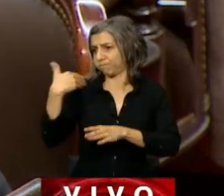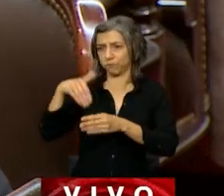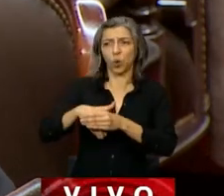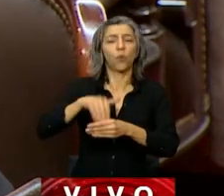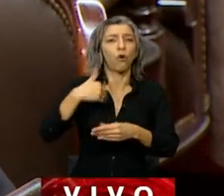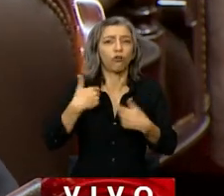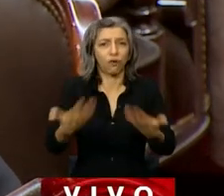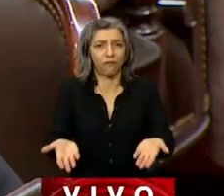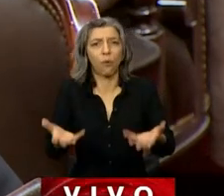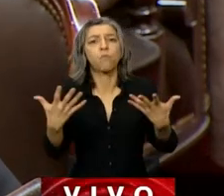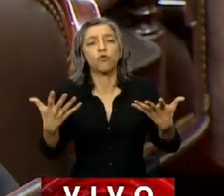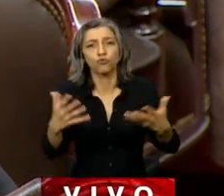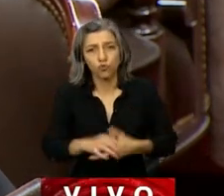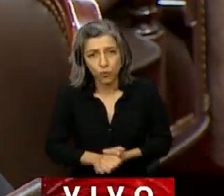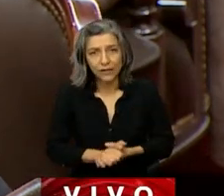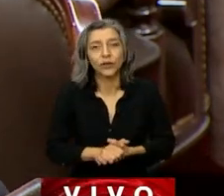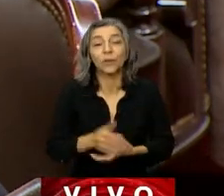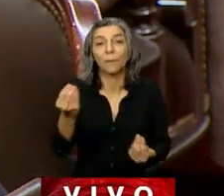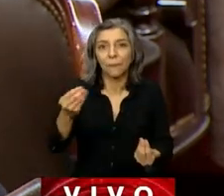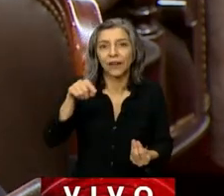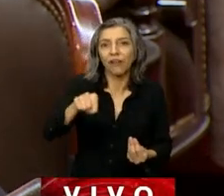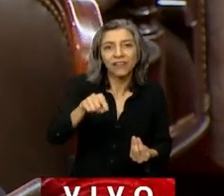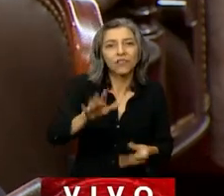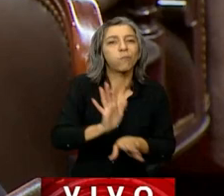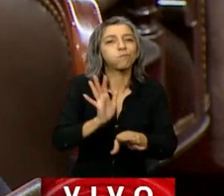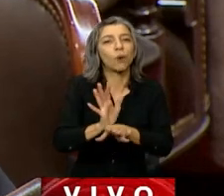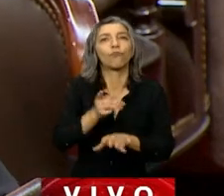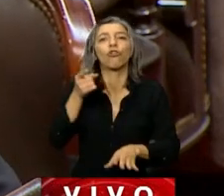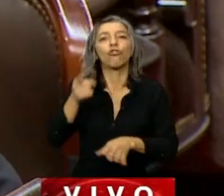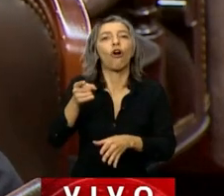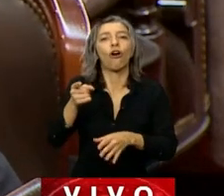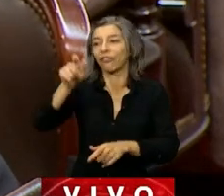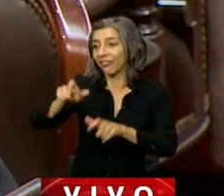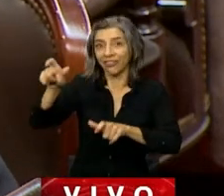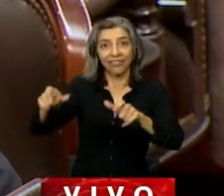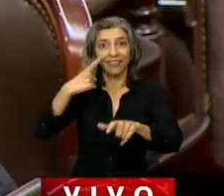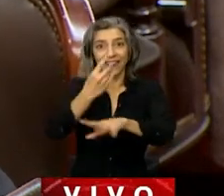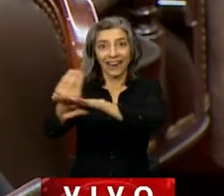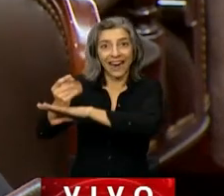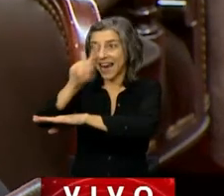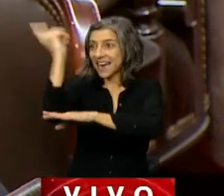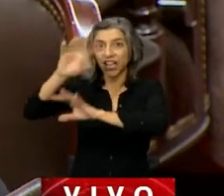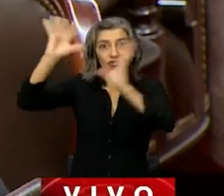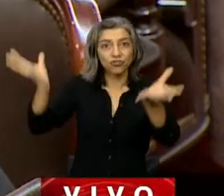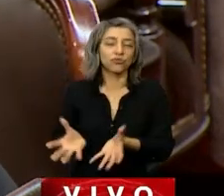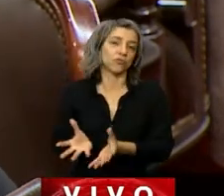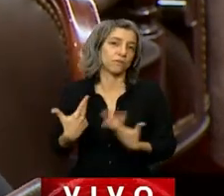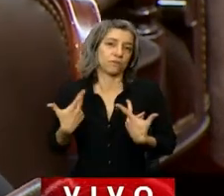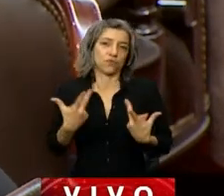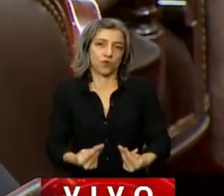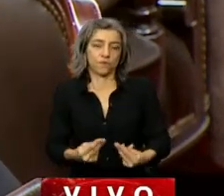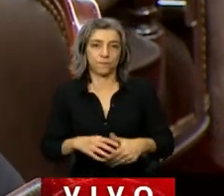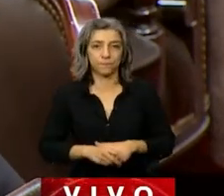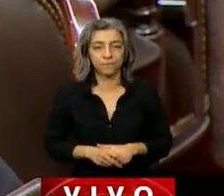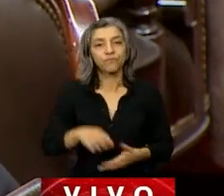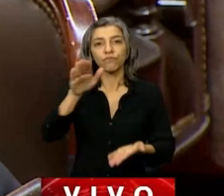favorable, pero jamás va a ser en contra de los intereses de la nación. Alrededor del área marina protegida